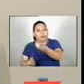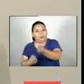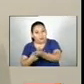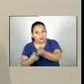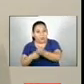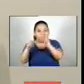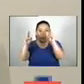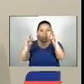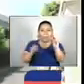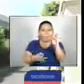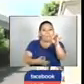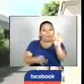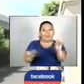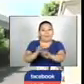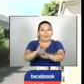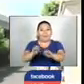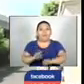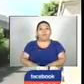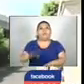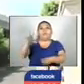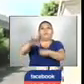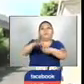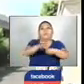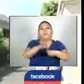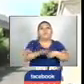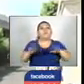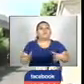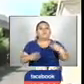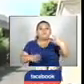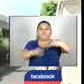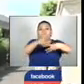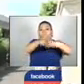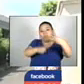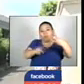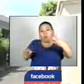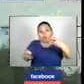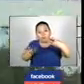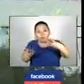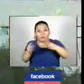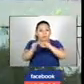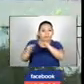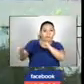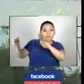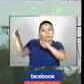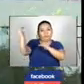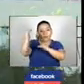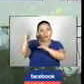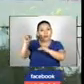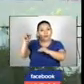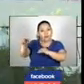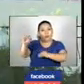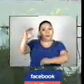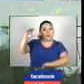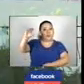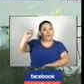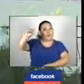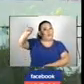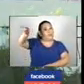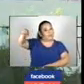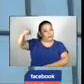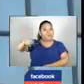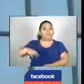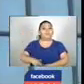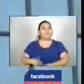tema cero papel. Las votaciones para elegir a la terna de aspirantes a magistrados por parte de la Corte Suprema de